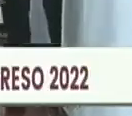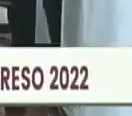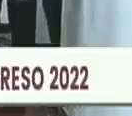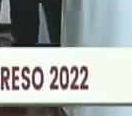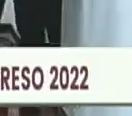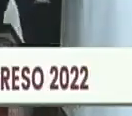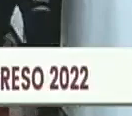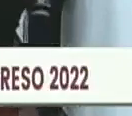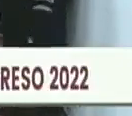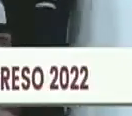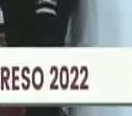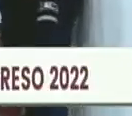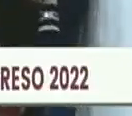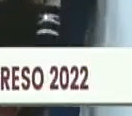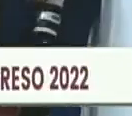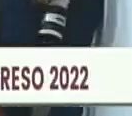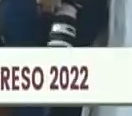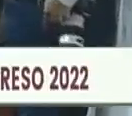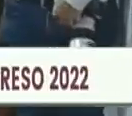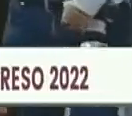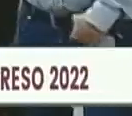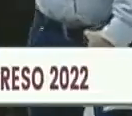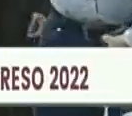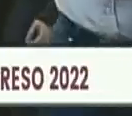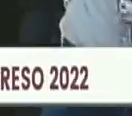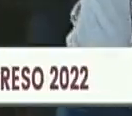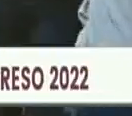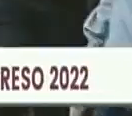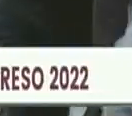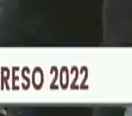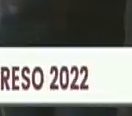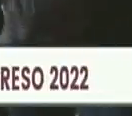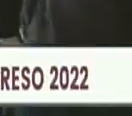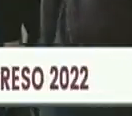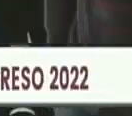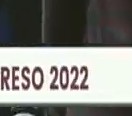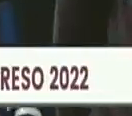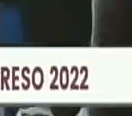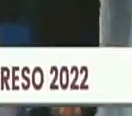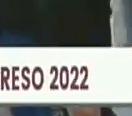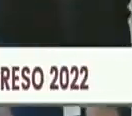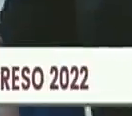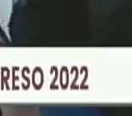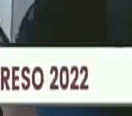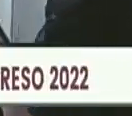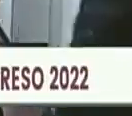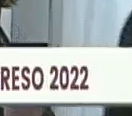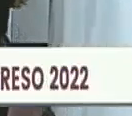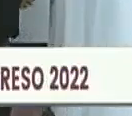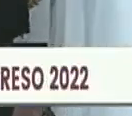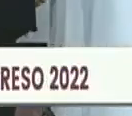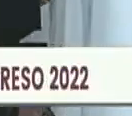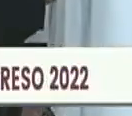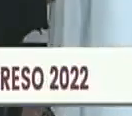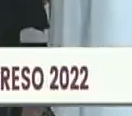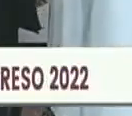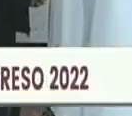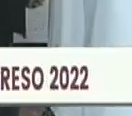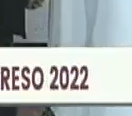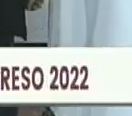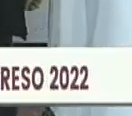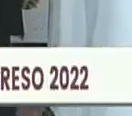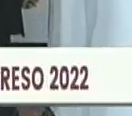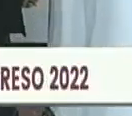con la mirada de ustedes puesta en el futuro de Venezuela, porque ustedes son nuestro futuro. Y bueno, hemos estado conversando con la